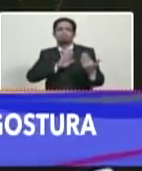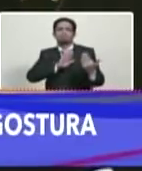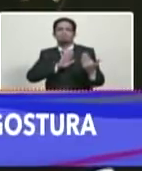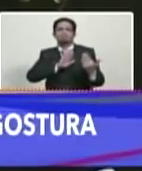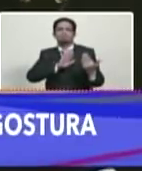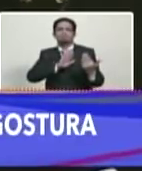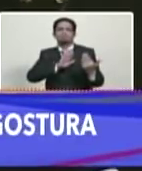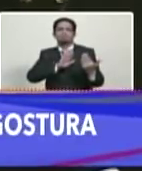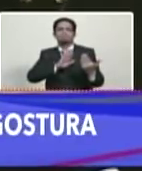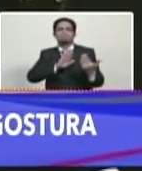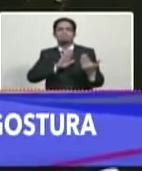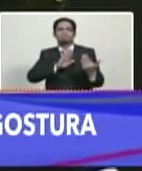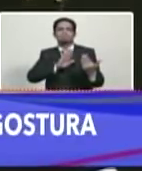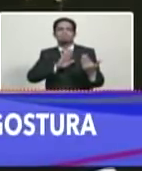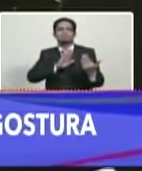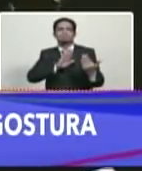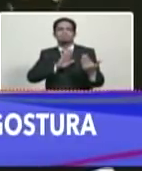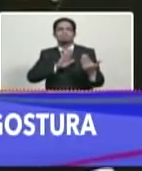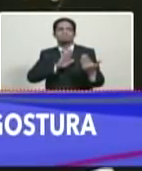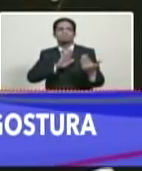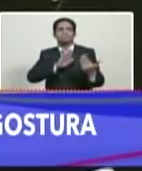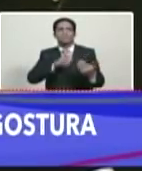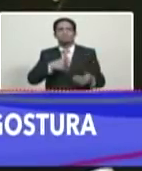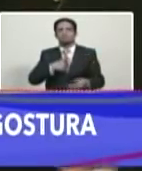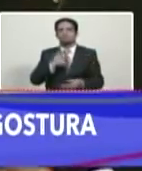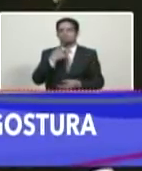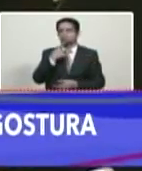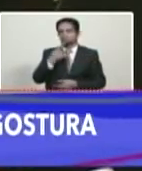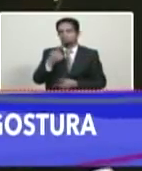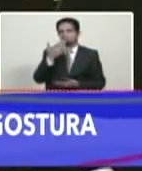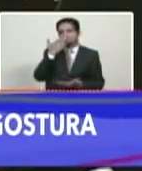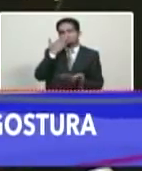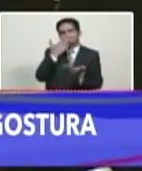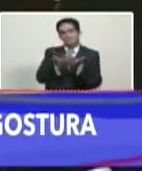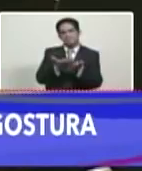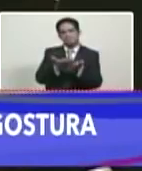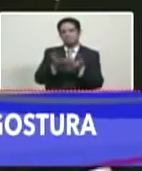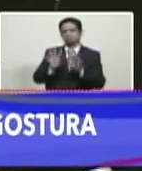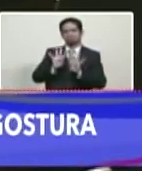Y lo digo ante mis compañeros y mis compañeras de lucha.